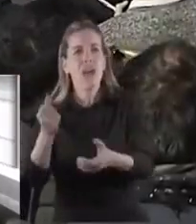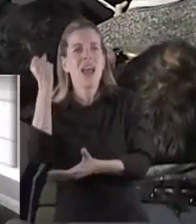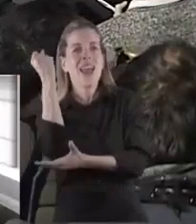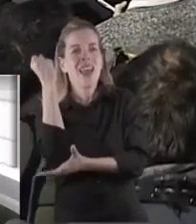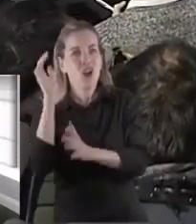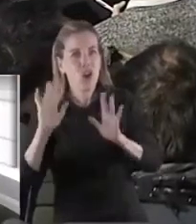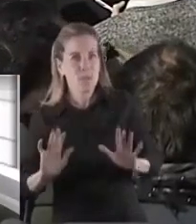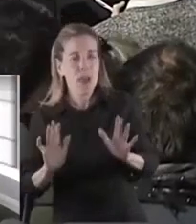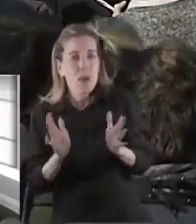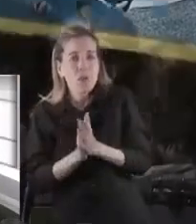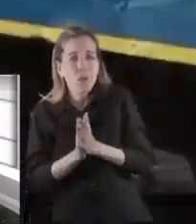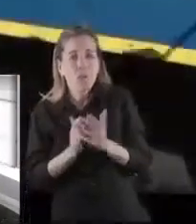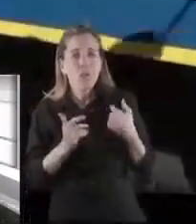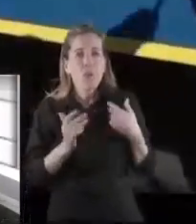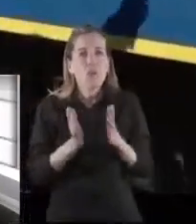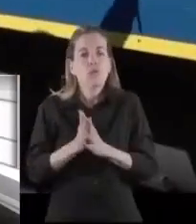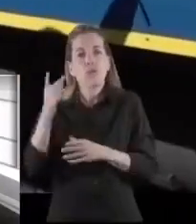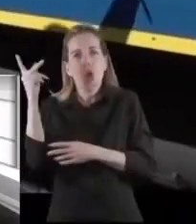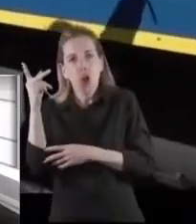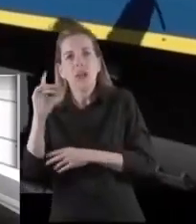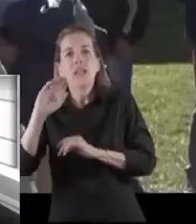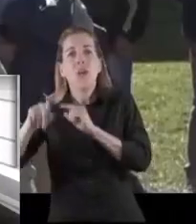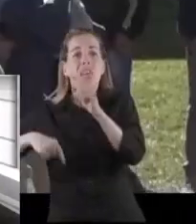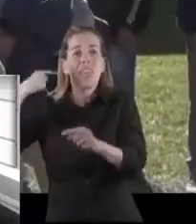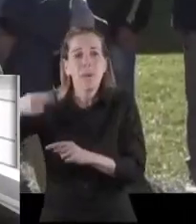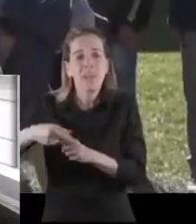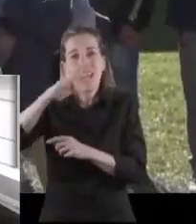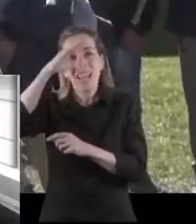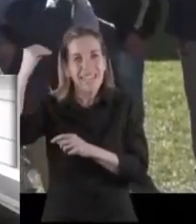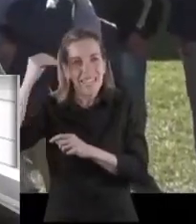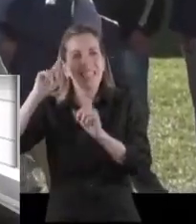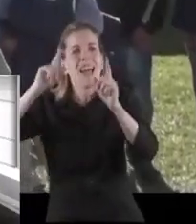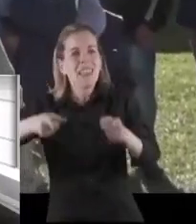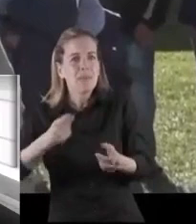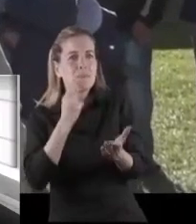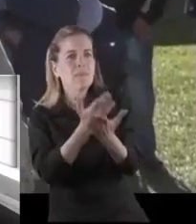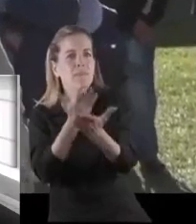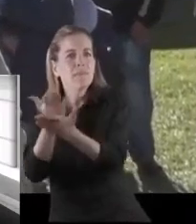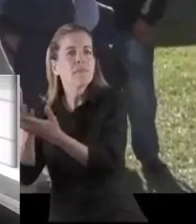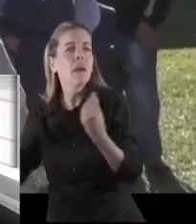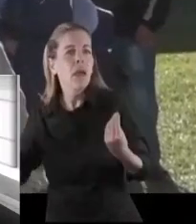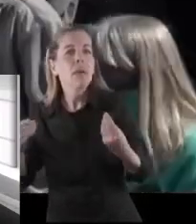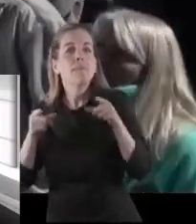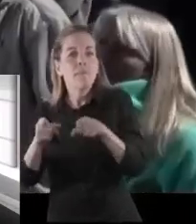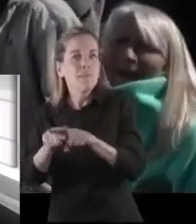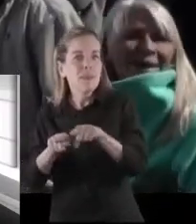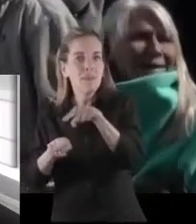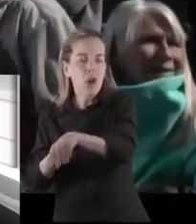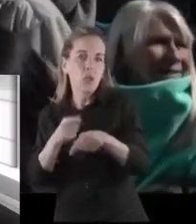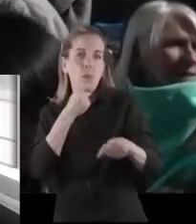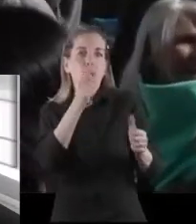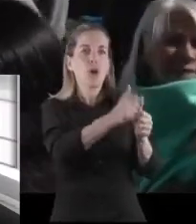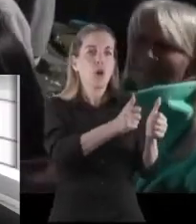hacer después cristina antes de irse llamó a una licitación para hacer esto para unir cañada de gómez con